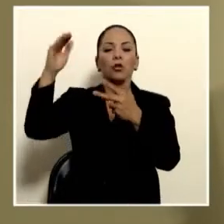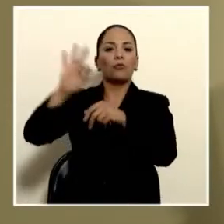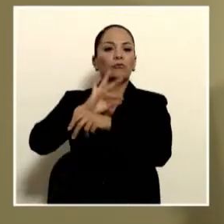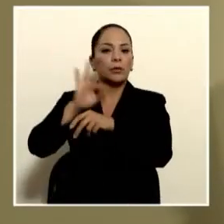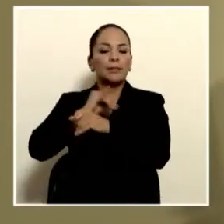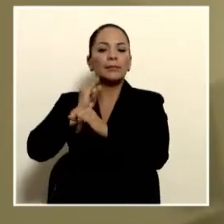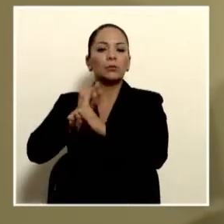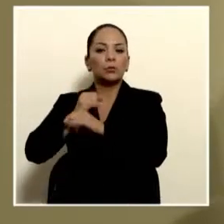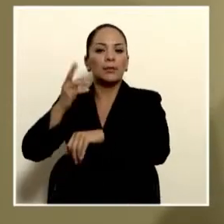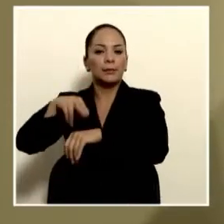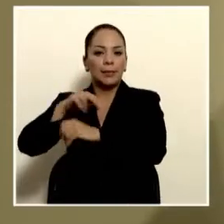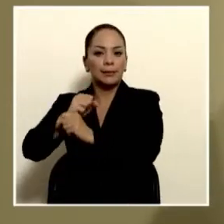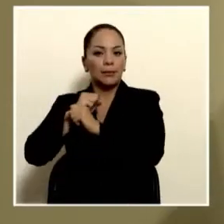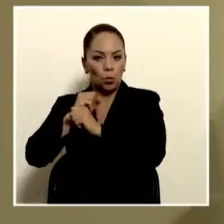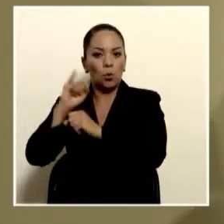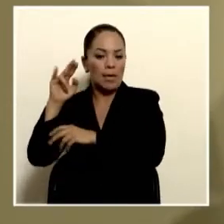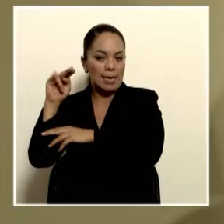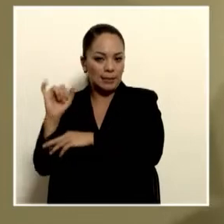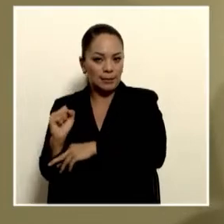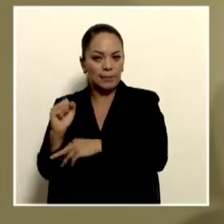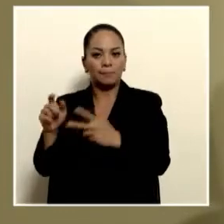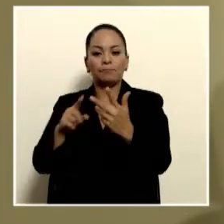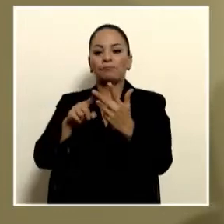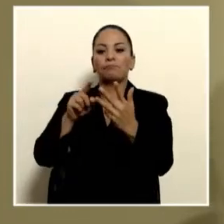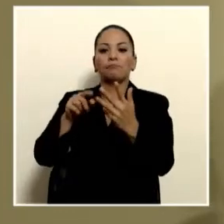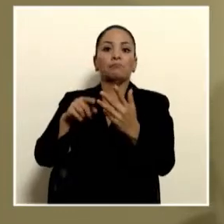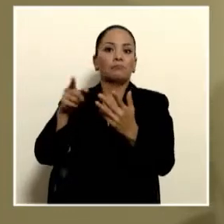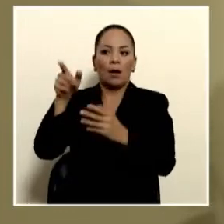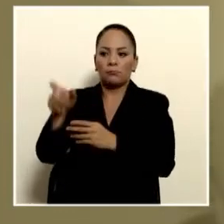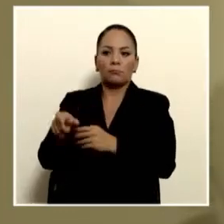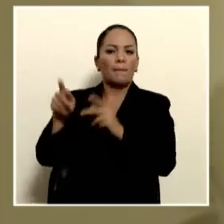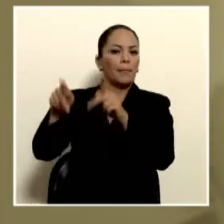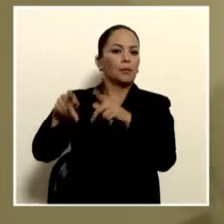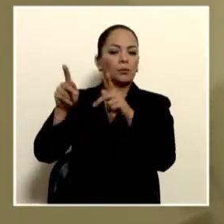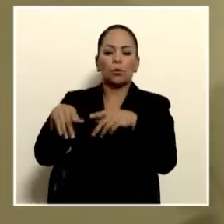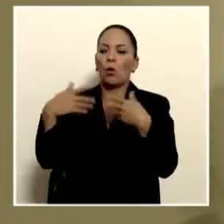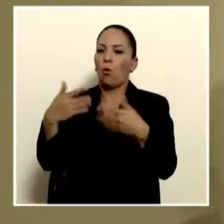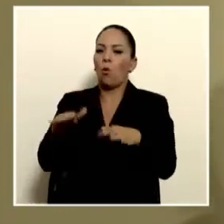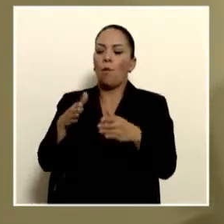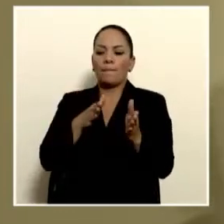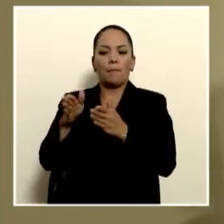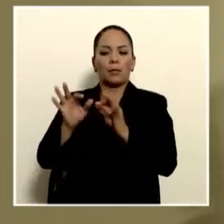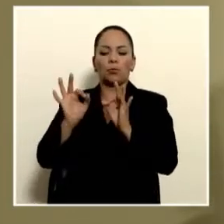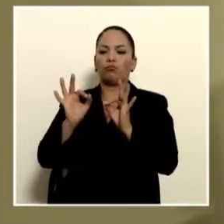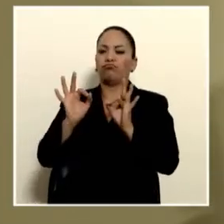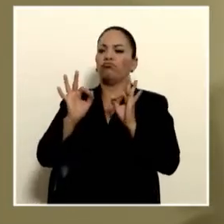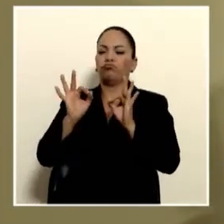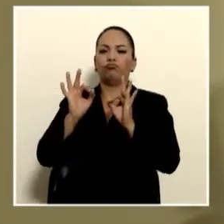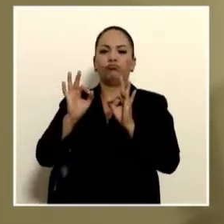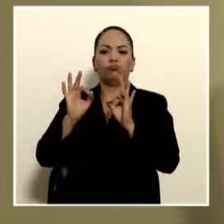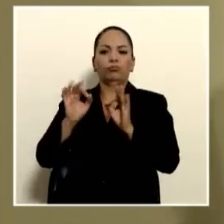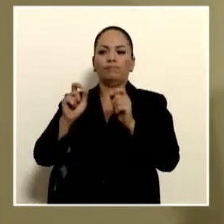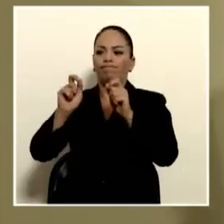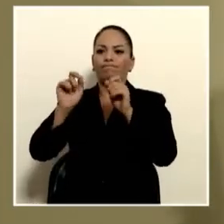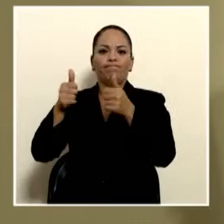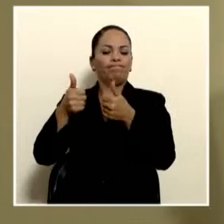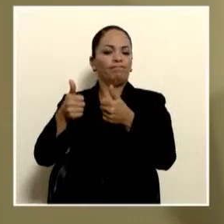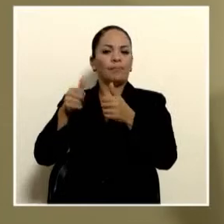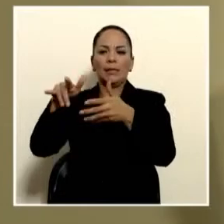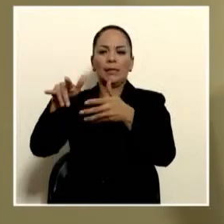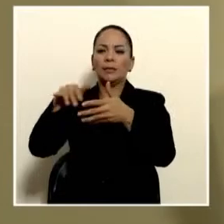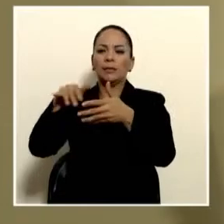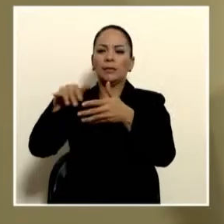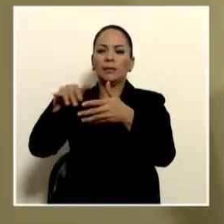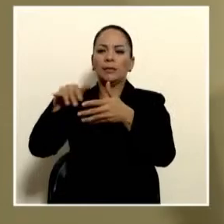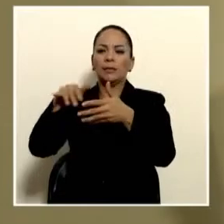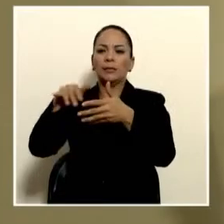del Instituto Nacional de Seguros y una persona con una preparación académica envidiable al haber estudiado en la